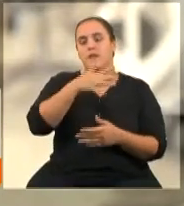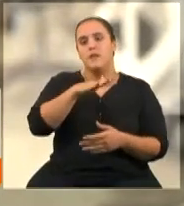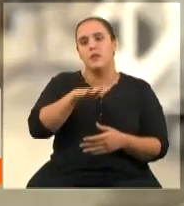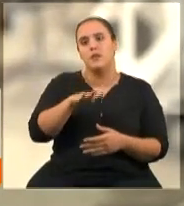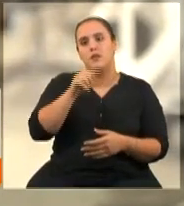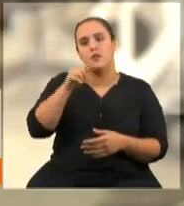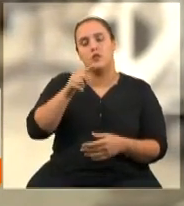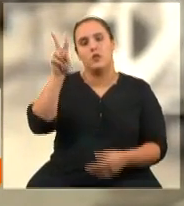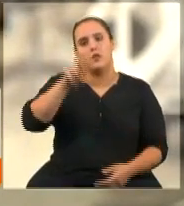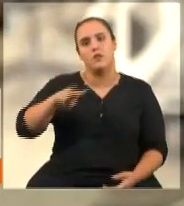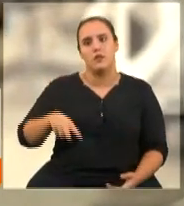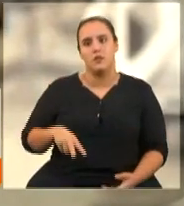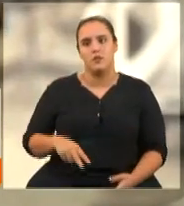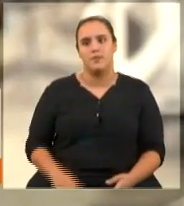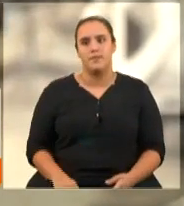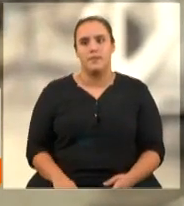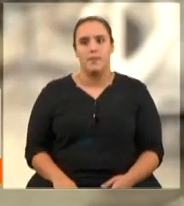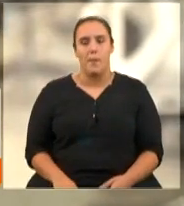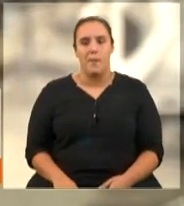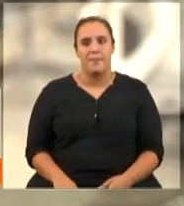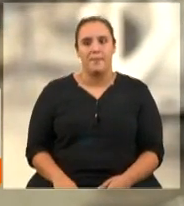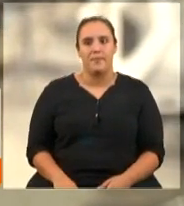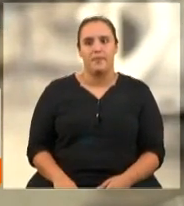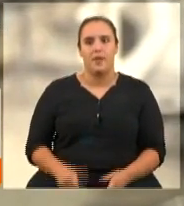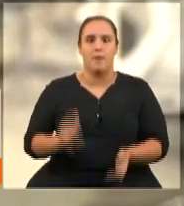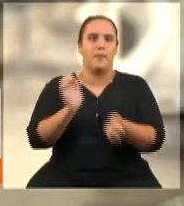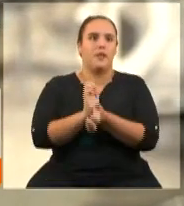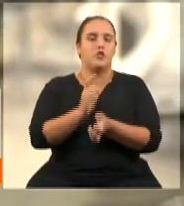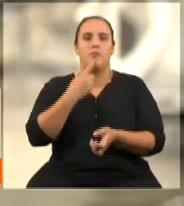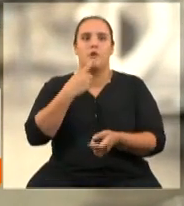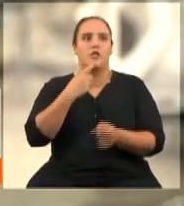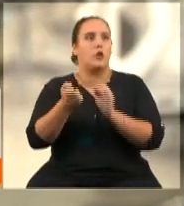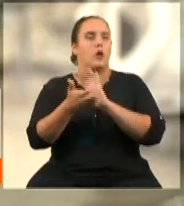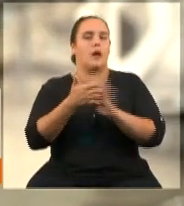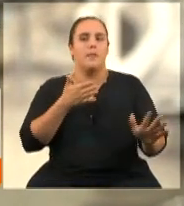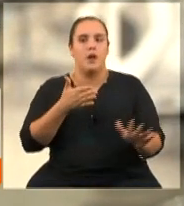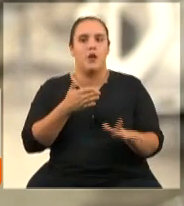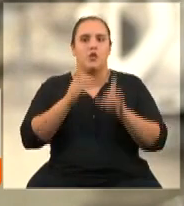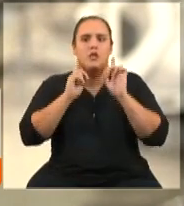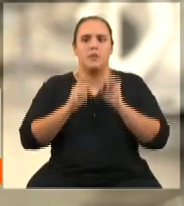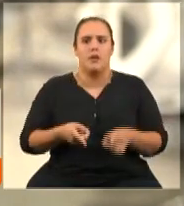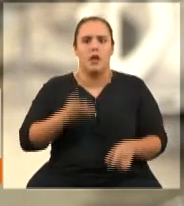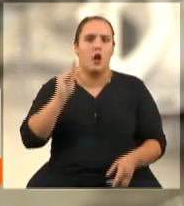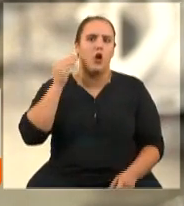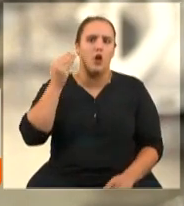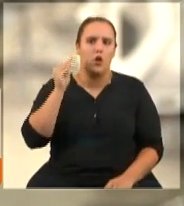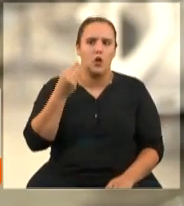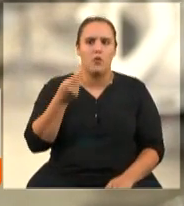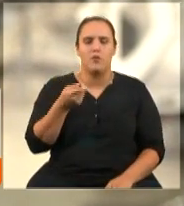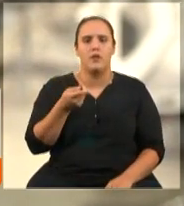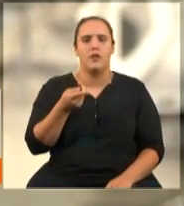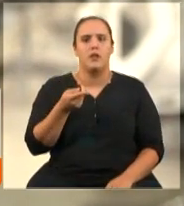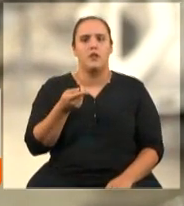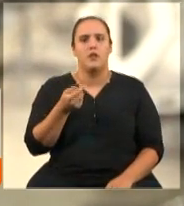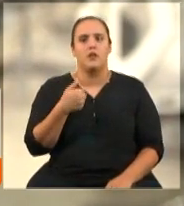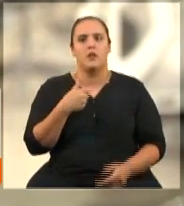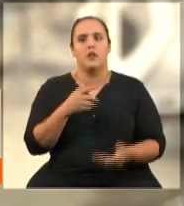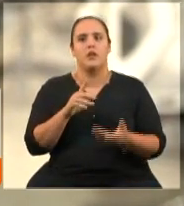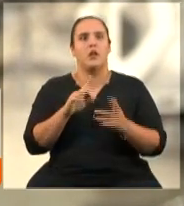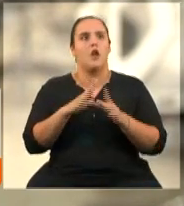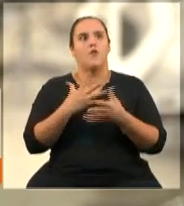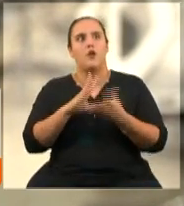venezolana desde presos políticos que escaparon hasta jóvenes que encabezaron lo que se llamó la